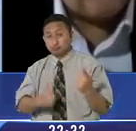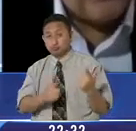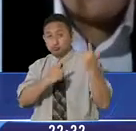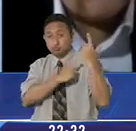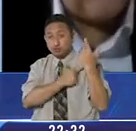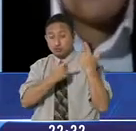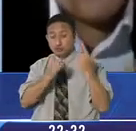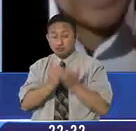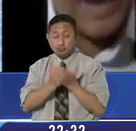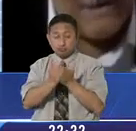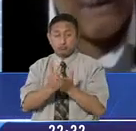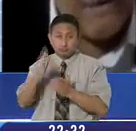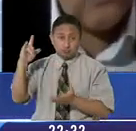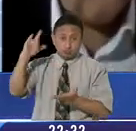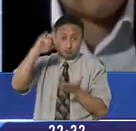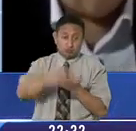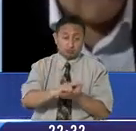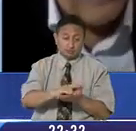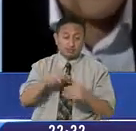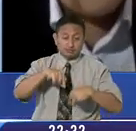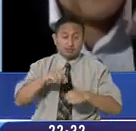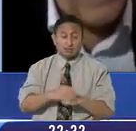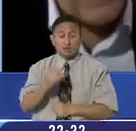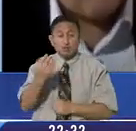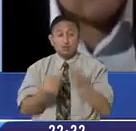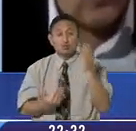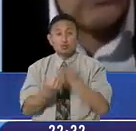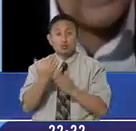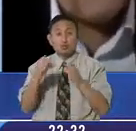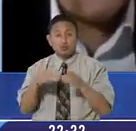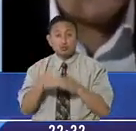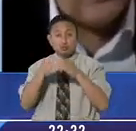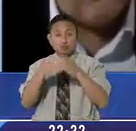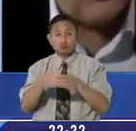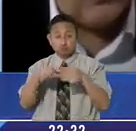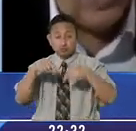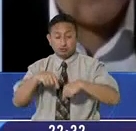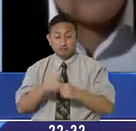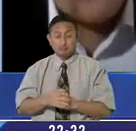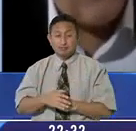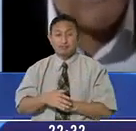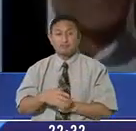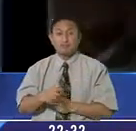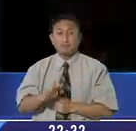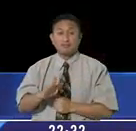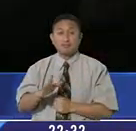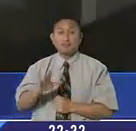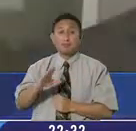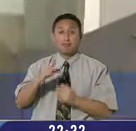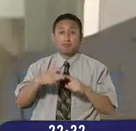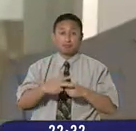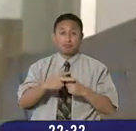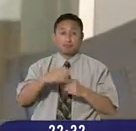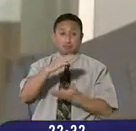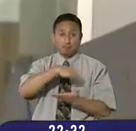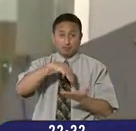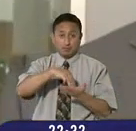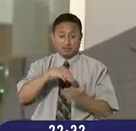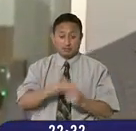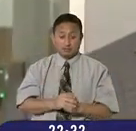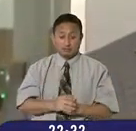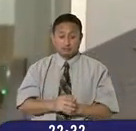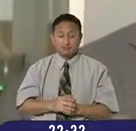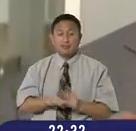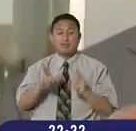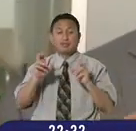y aeropuertos, crear una fuerza de tarea conjunta del litoral ecuatoriano operando en Manabí. El tema del consumo de